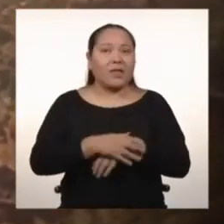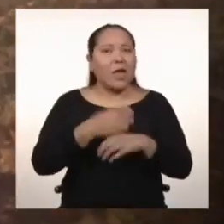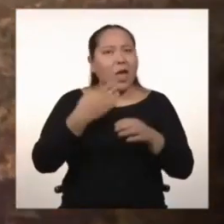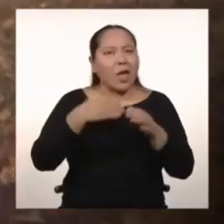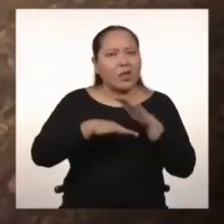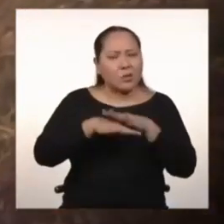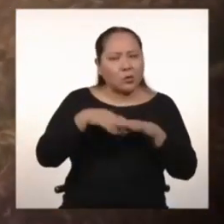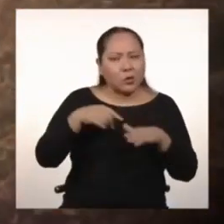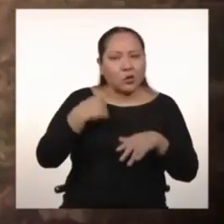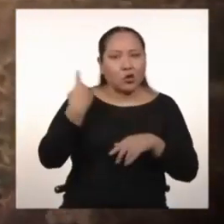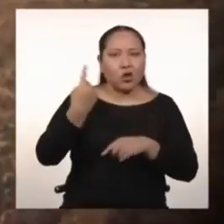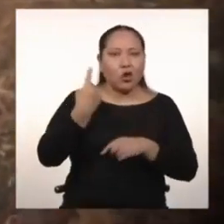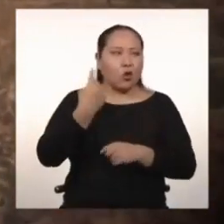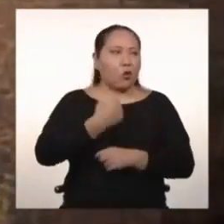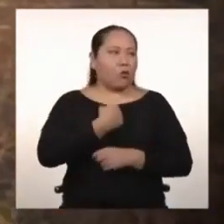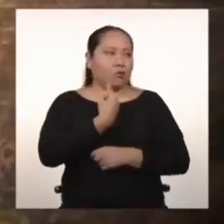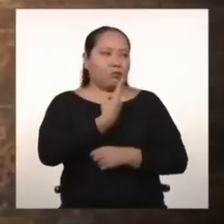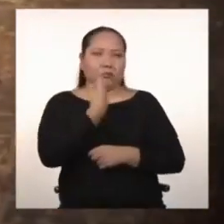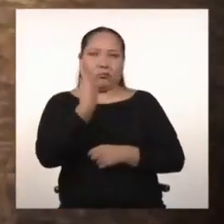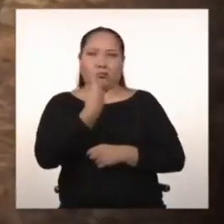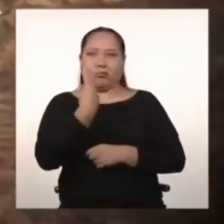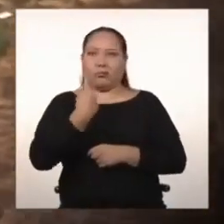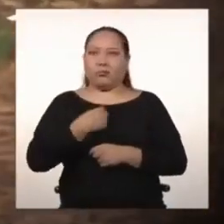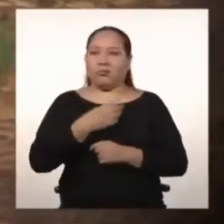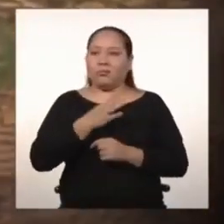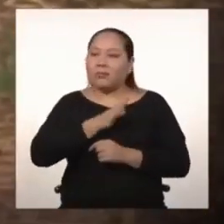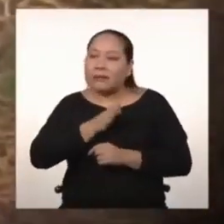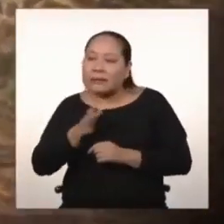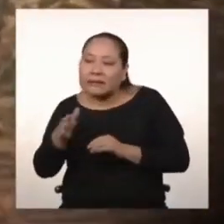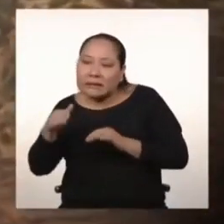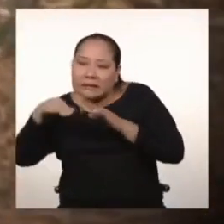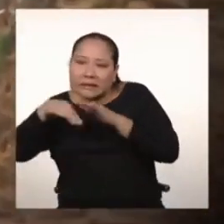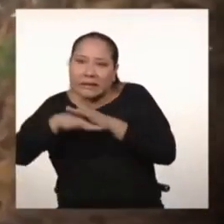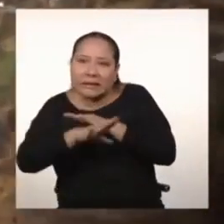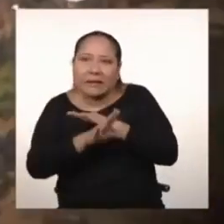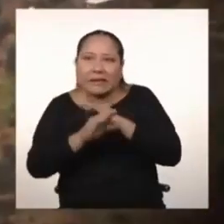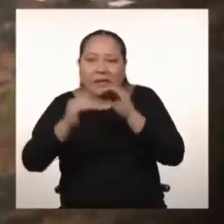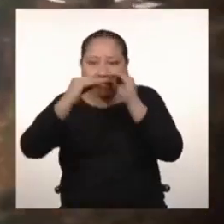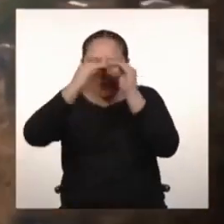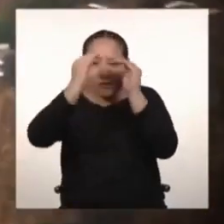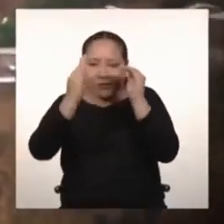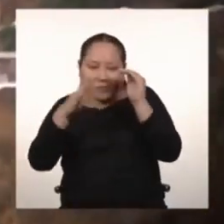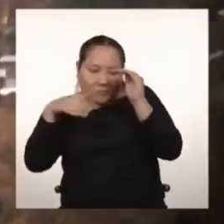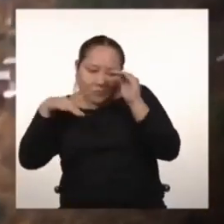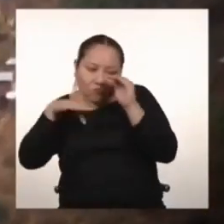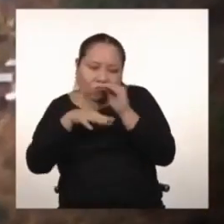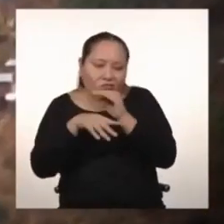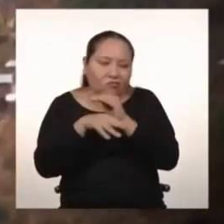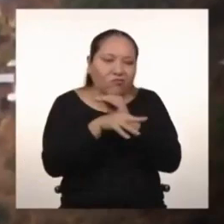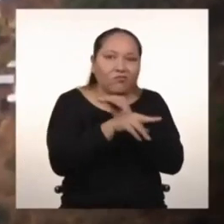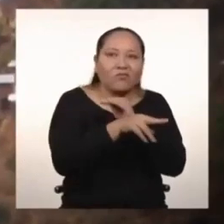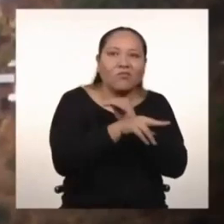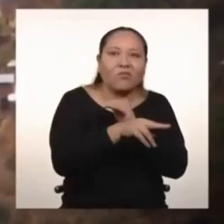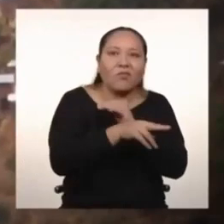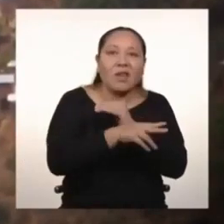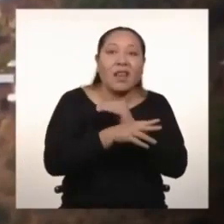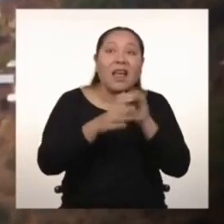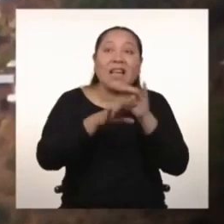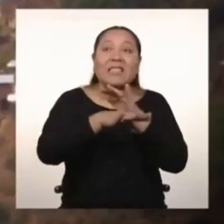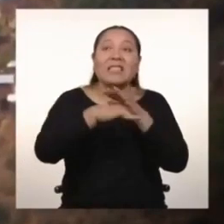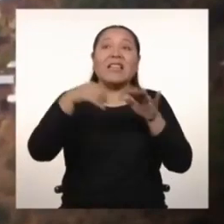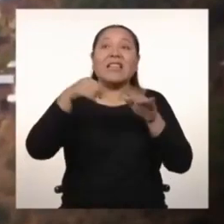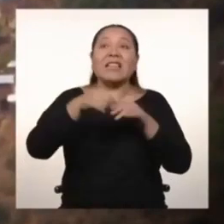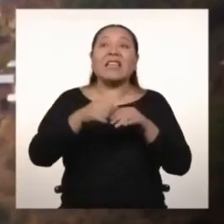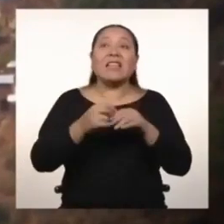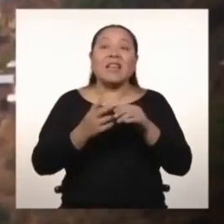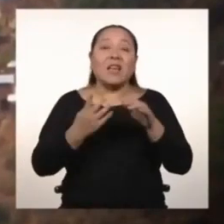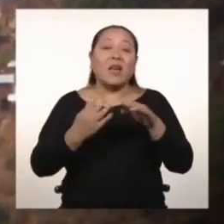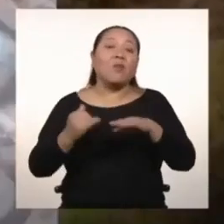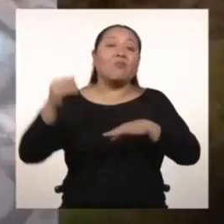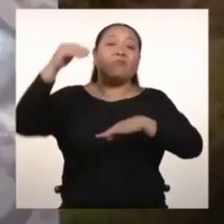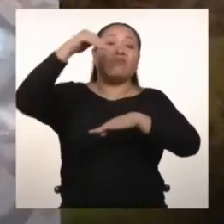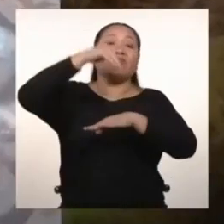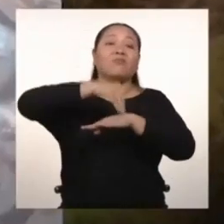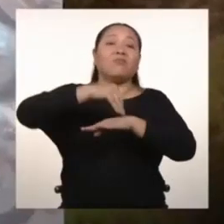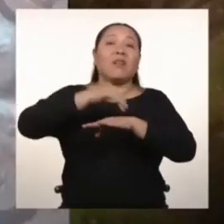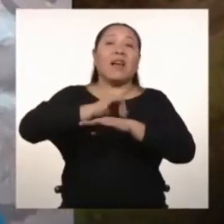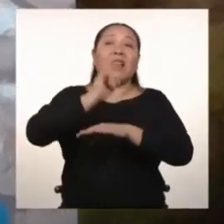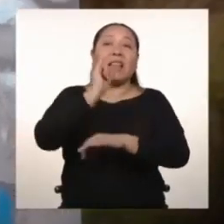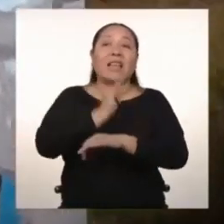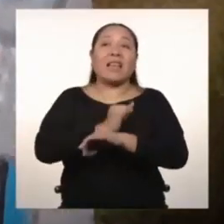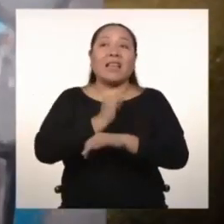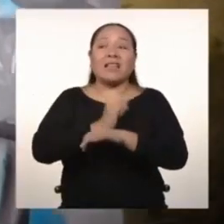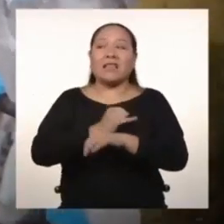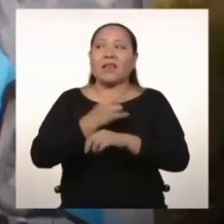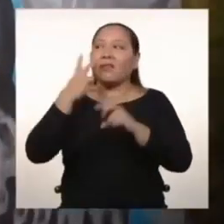aventura, sin criados ni testigos, pasando debajo del arco a la carrera para seguir a la plaza y subir al atrio de la iglesia.